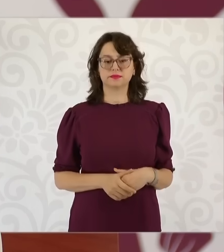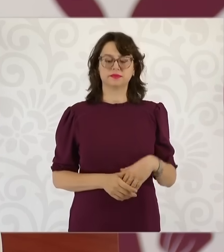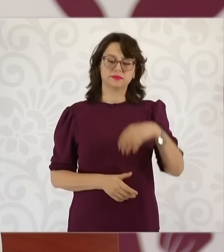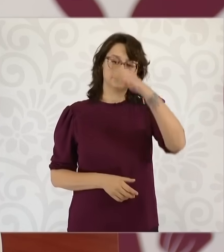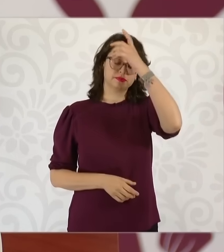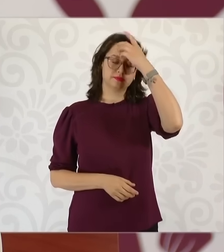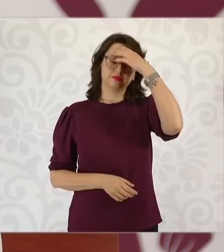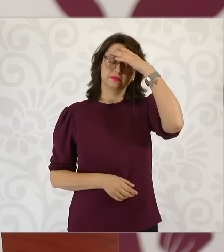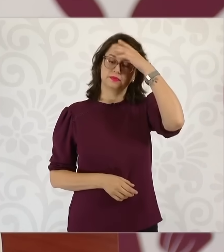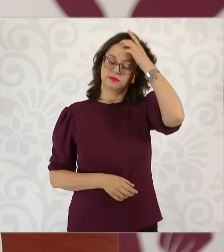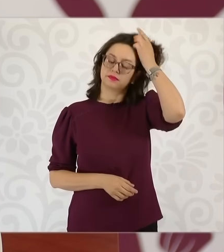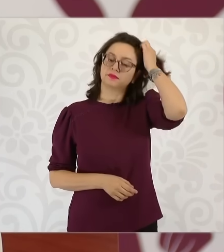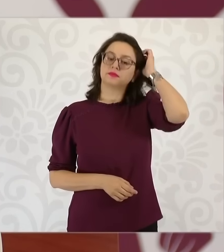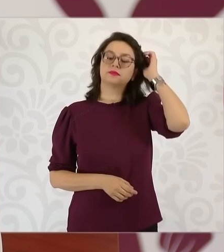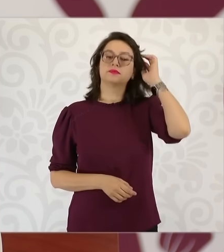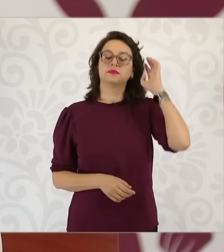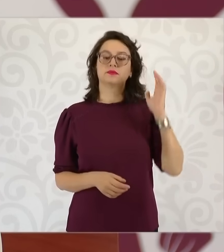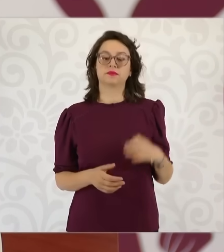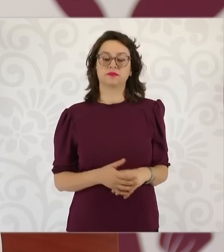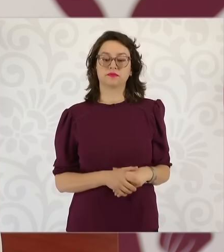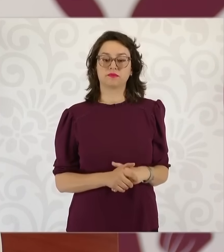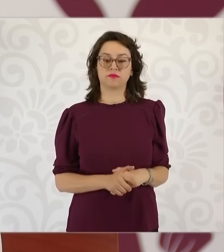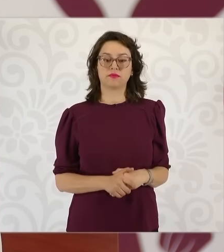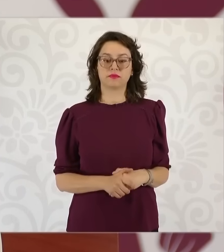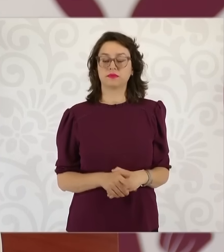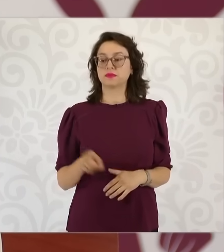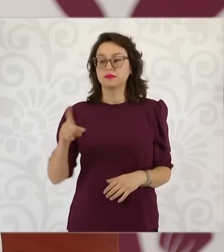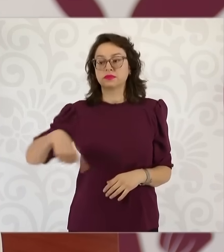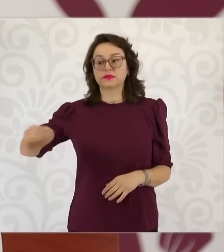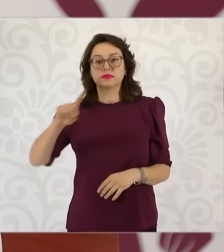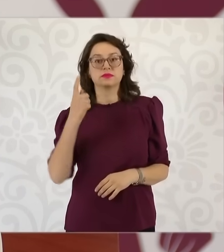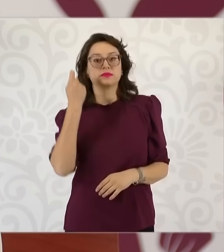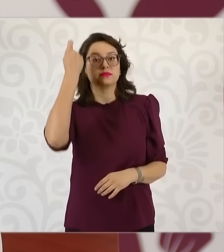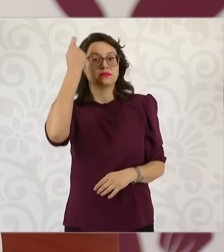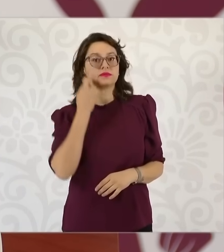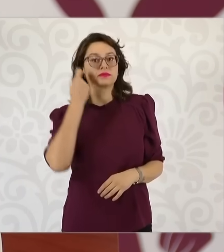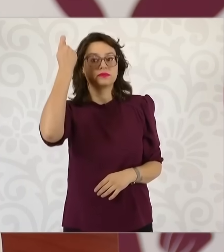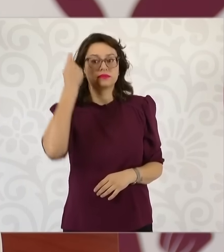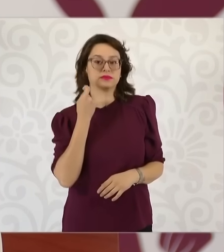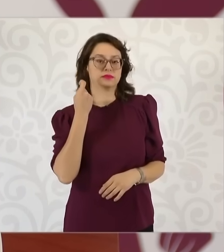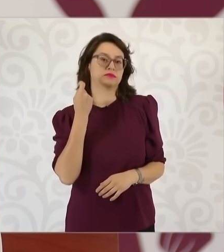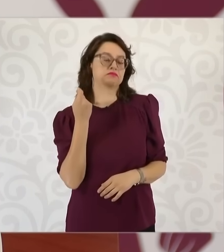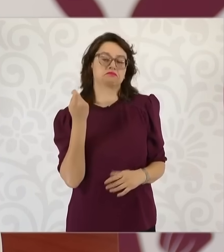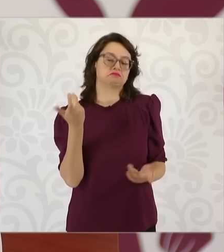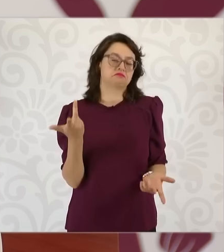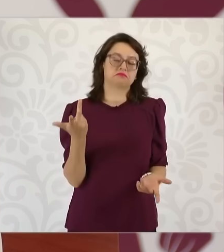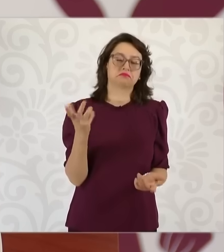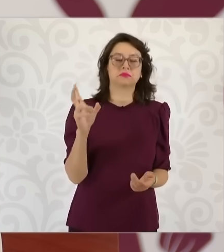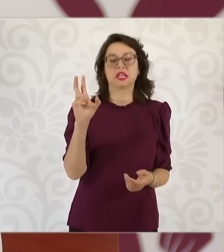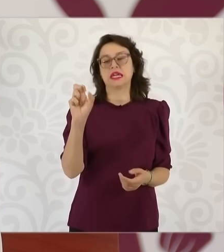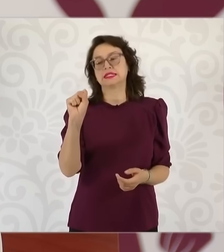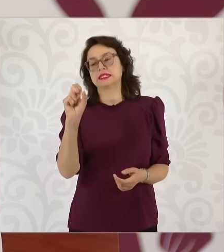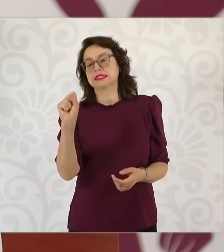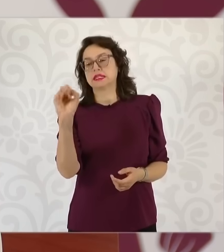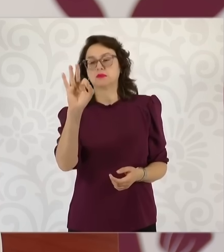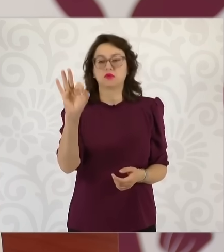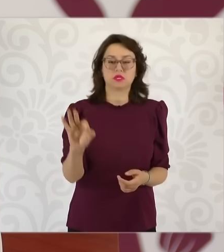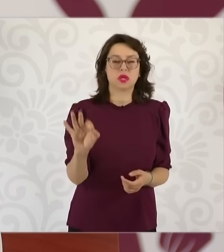El Fondo de Pensiones para el Bienestar, que ayer explicaron muy bien Mario Delgado y Martí